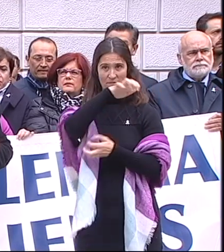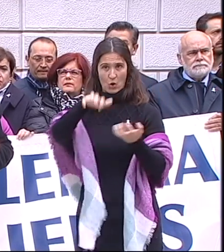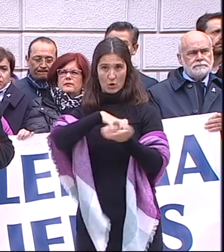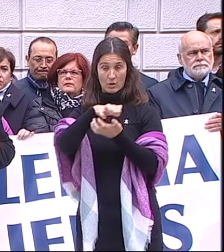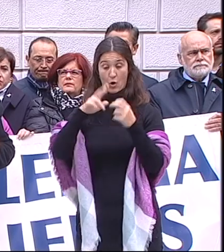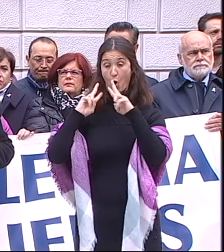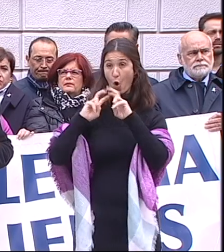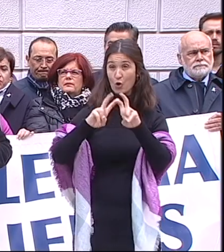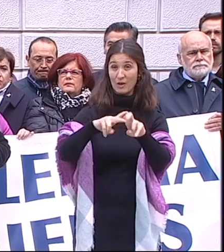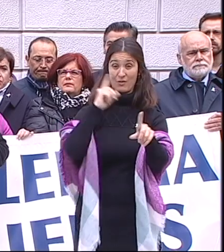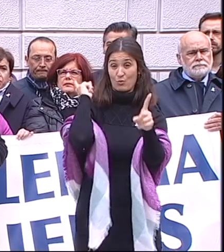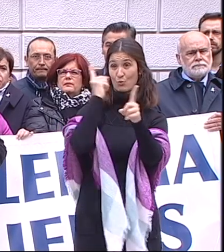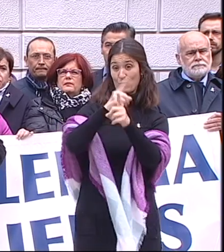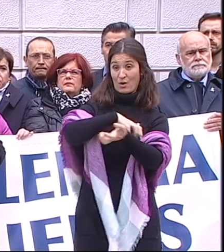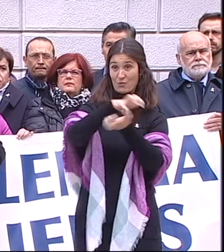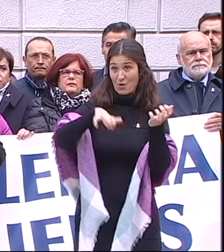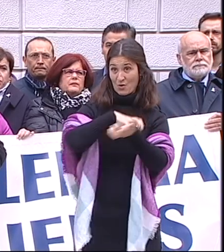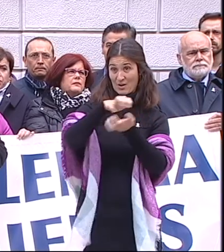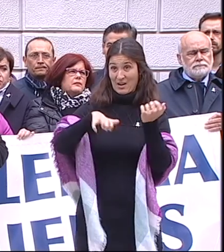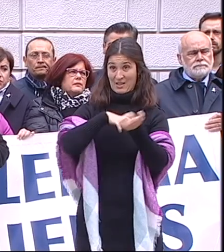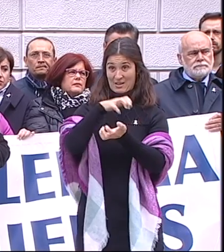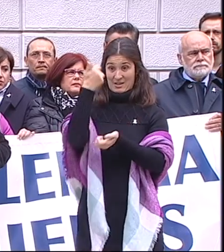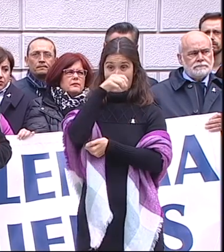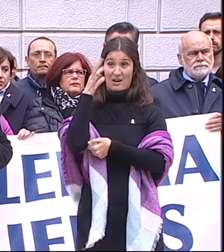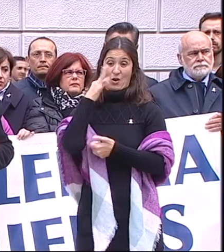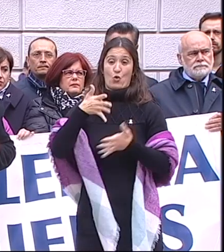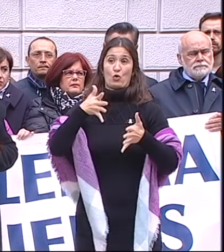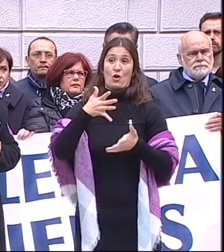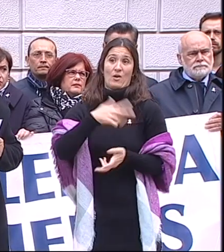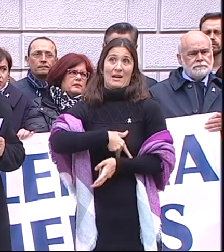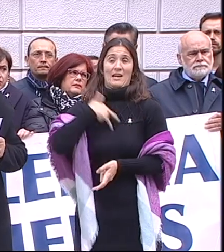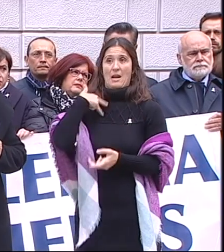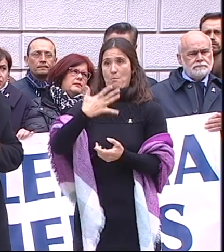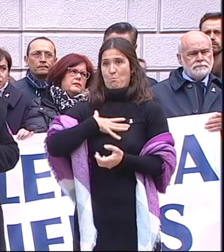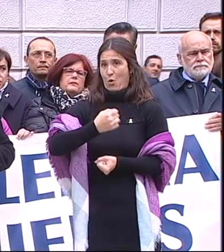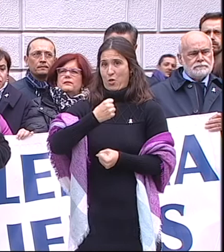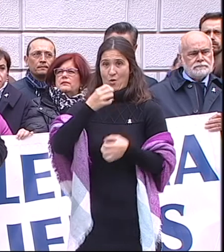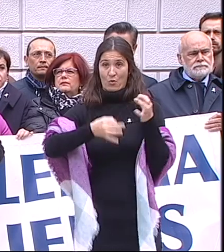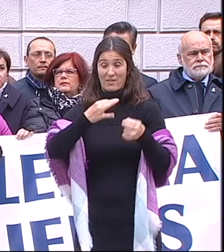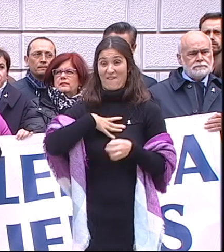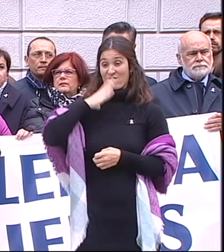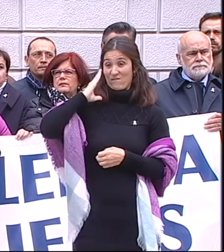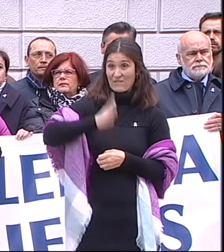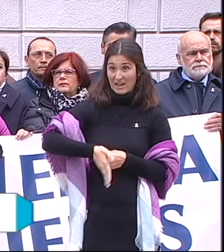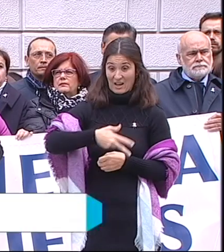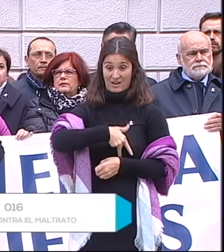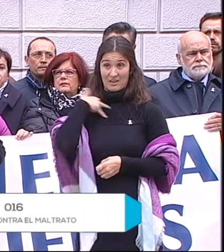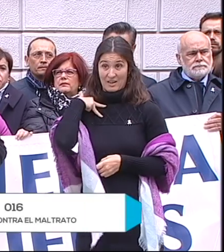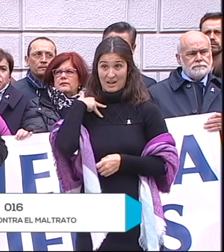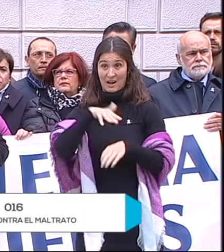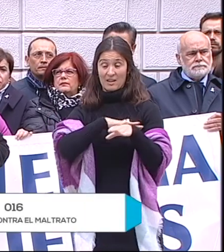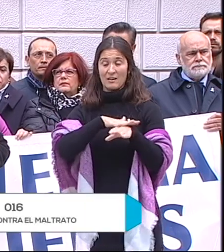El Observatorio contra la Violencia de Género del Consejo General del Poder Judicial y la Fiscalía General del Estado